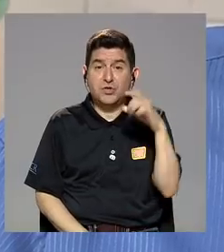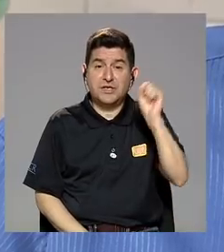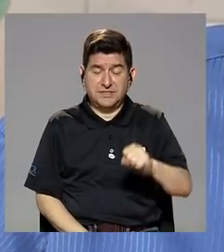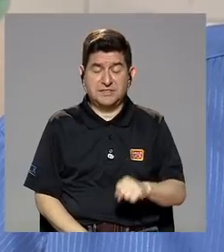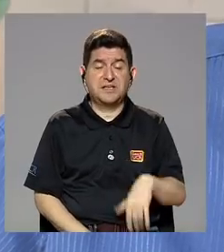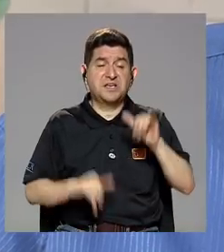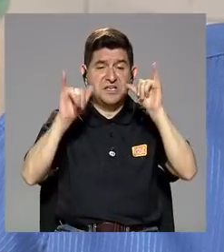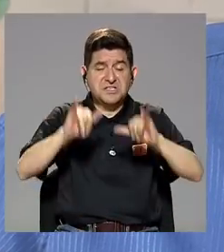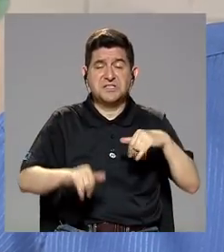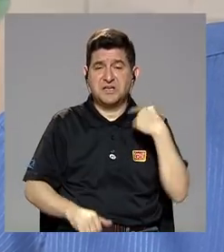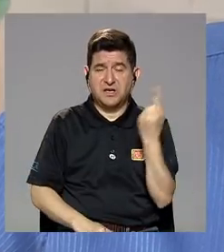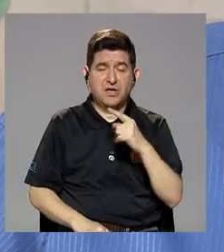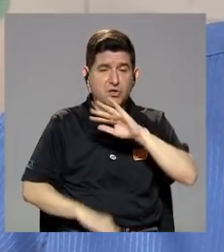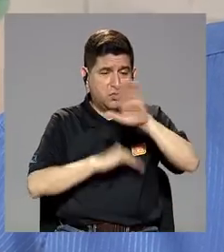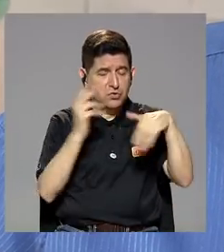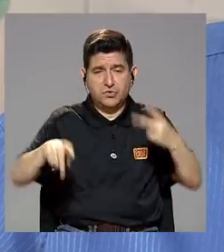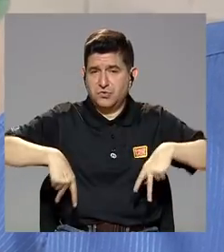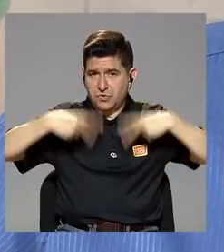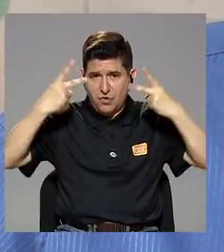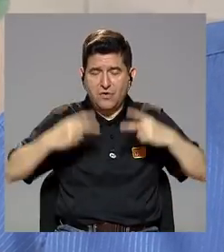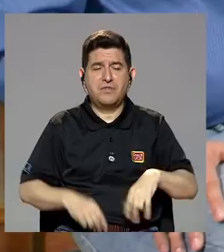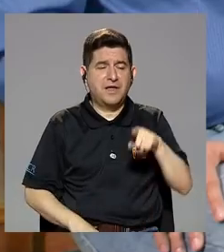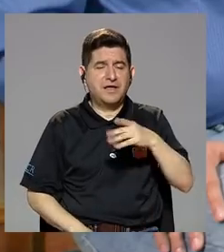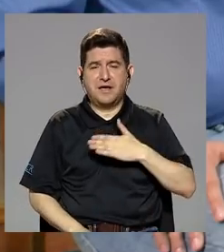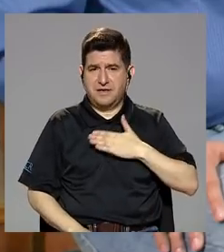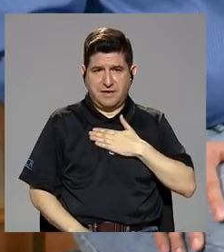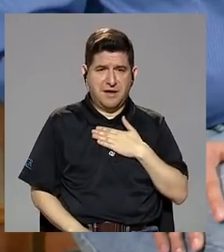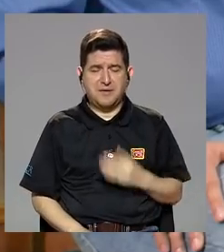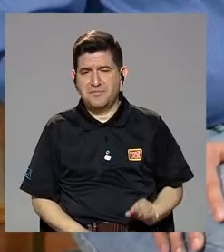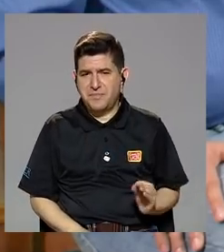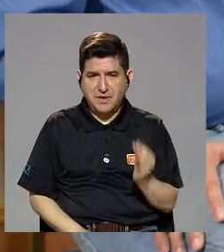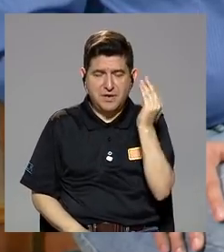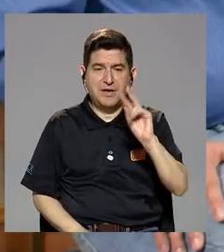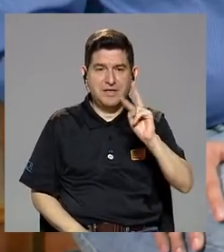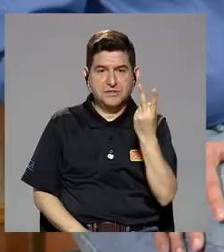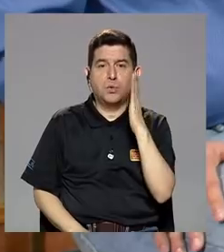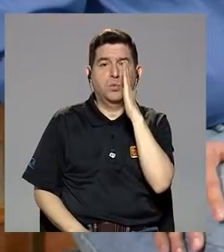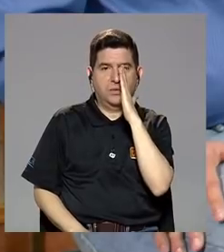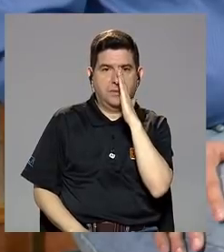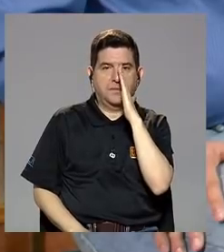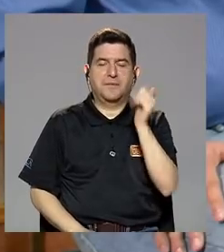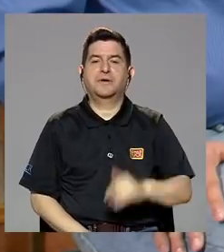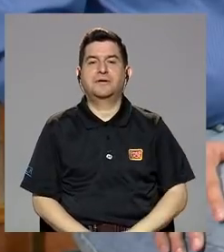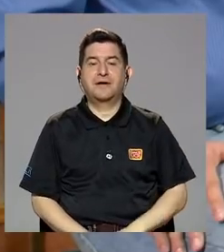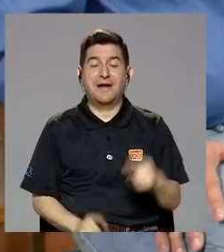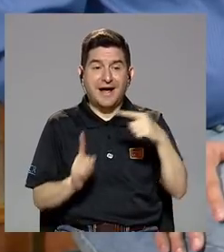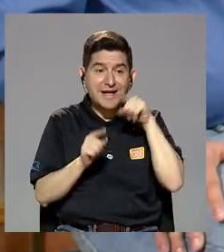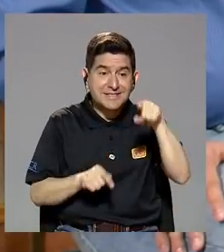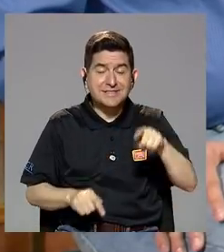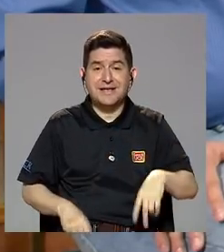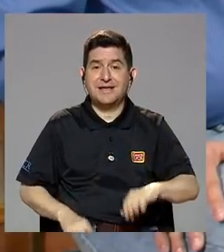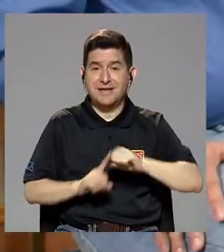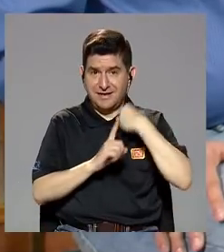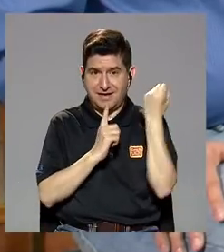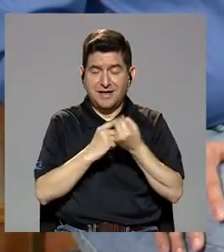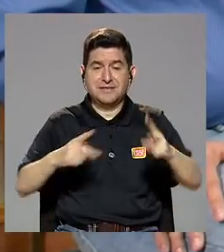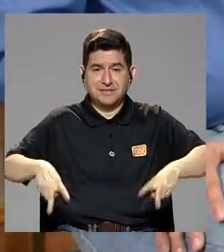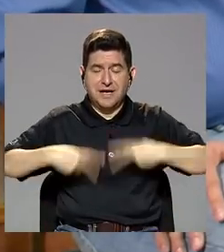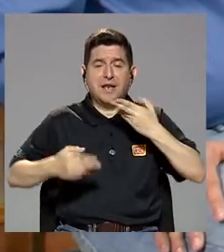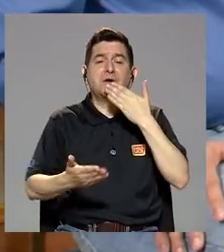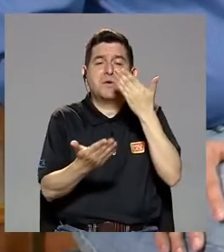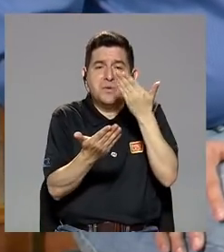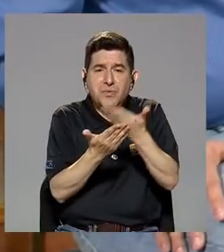y se quedó soltera para toda la vida y fue la que me trigo o sea mi segunda mamá no está en eso la vida fue generosa de